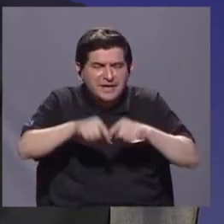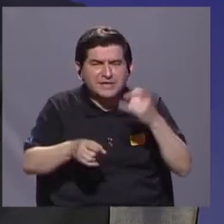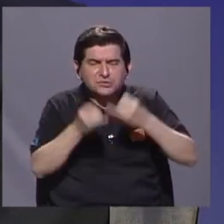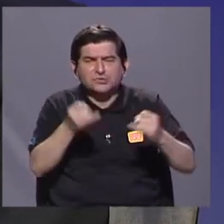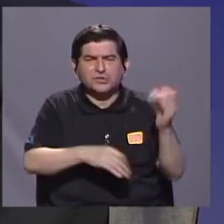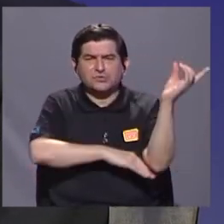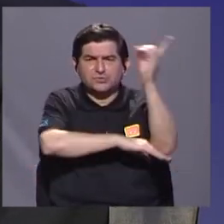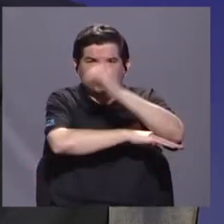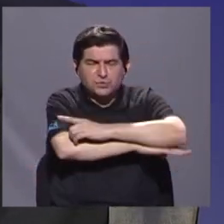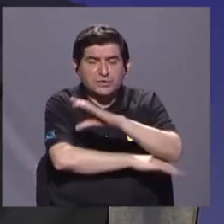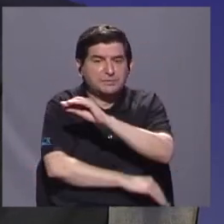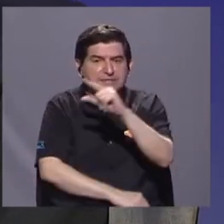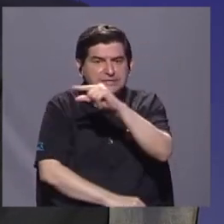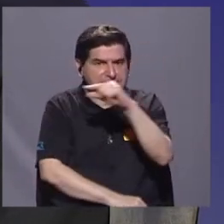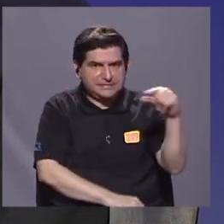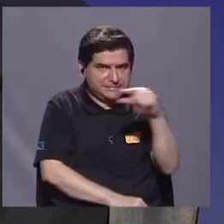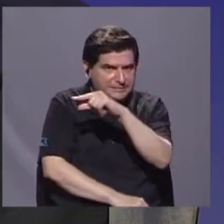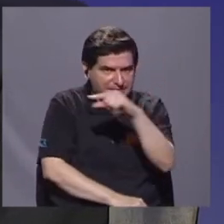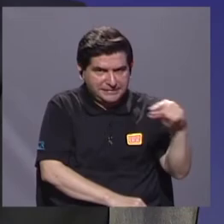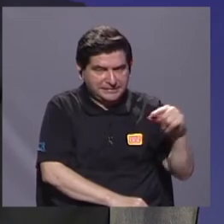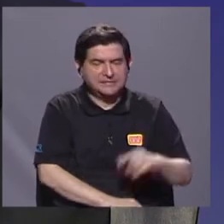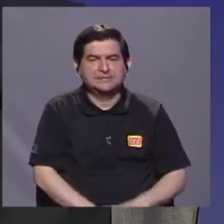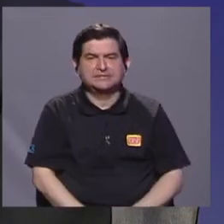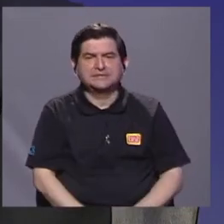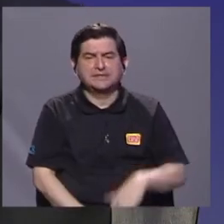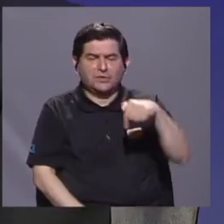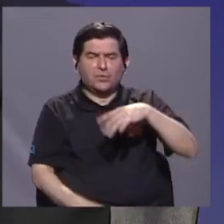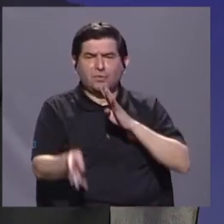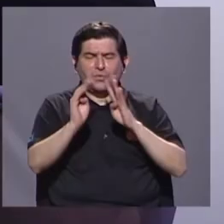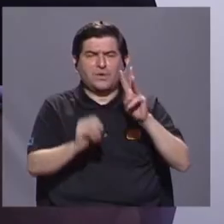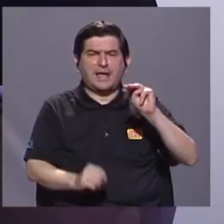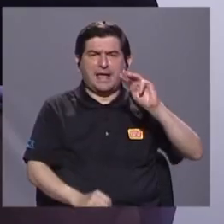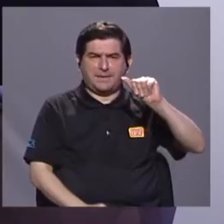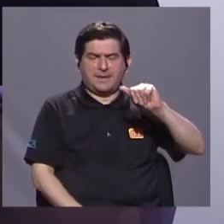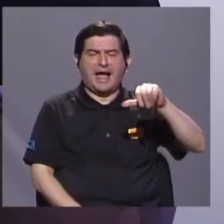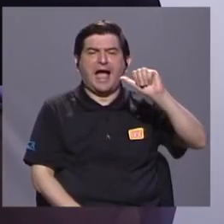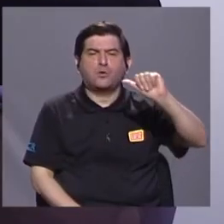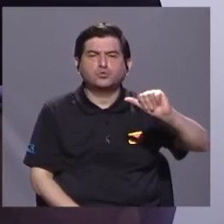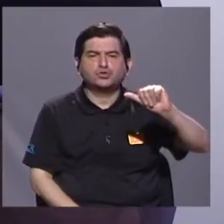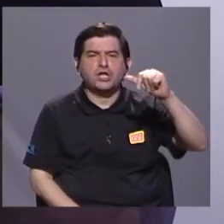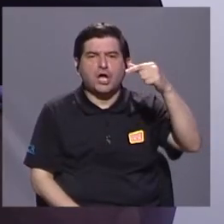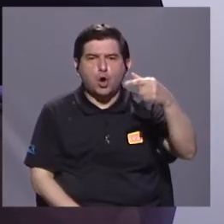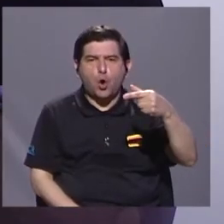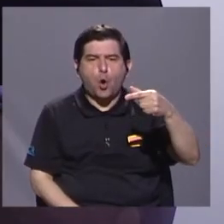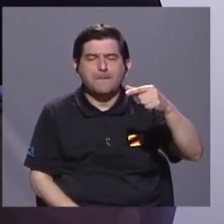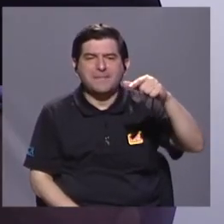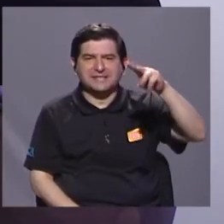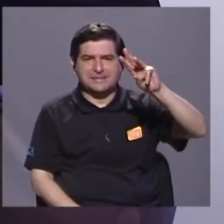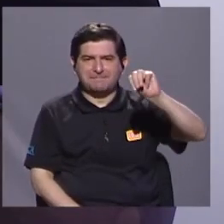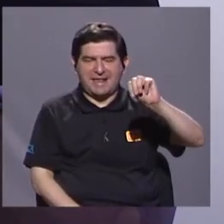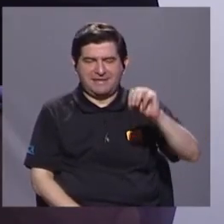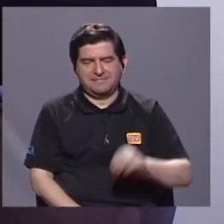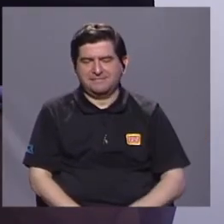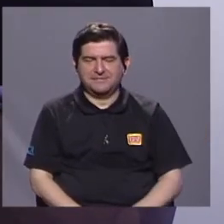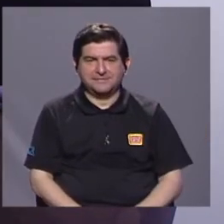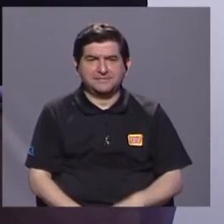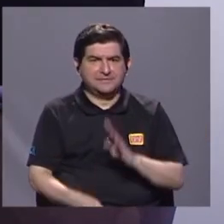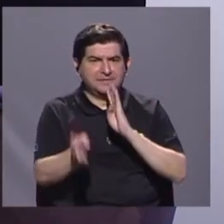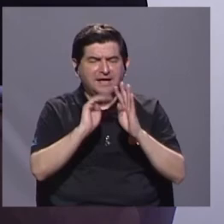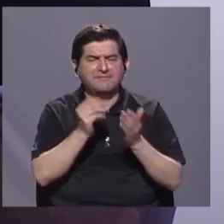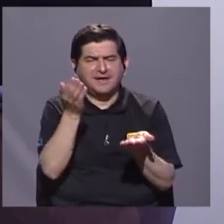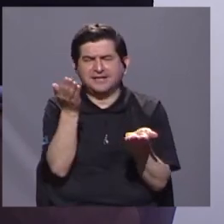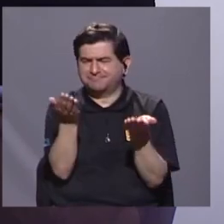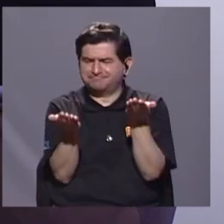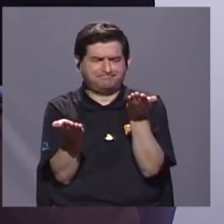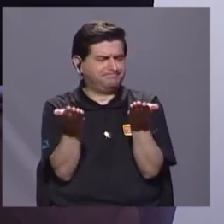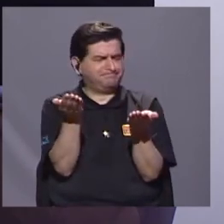días, en las últimas semanas. Para esto conversamos con el máster Agustín Gómez Meléndez. Agustín, hablamos de ese